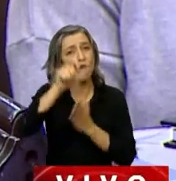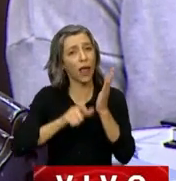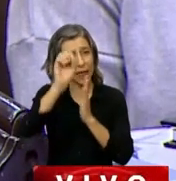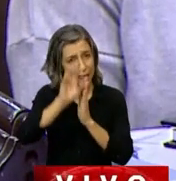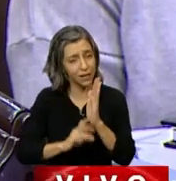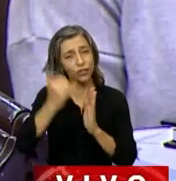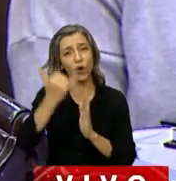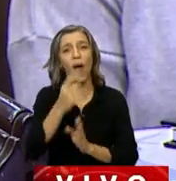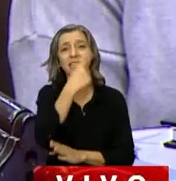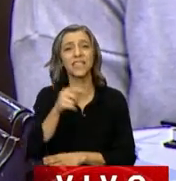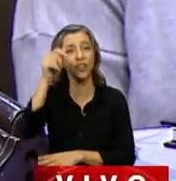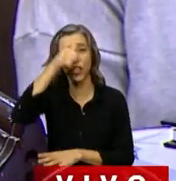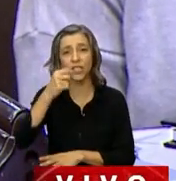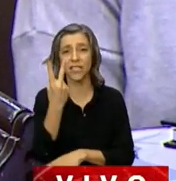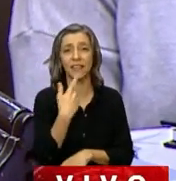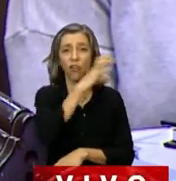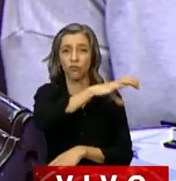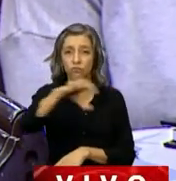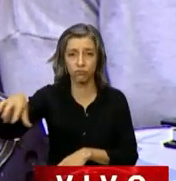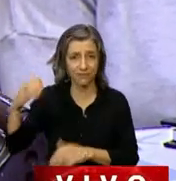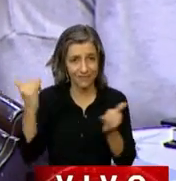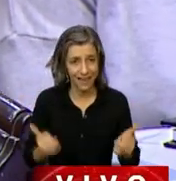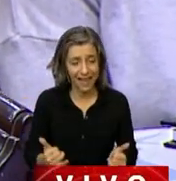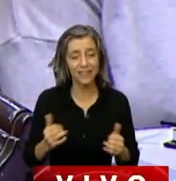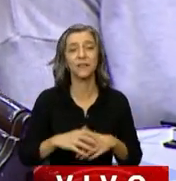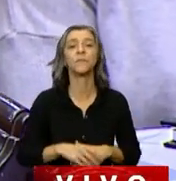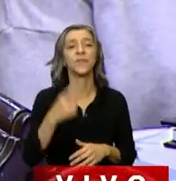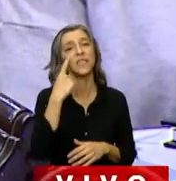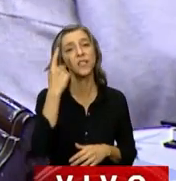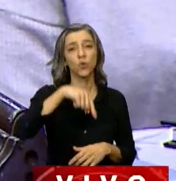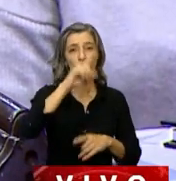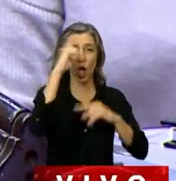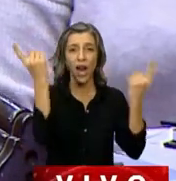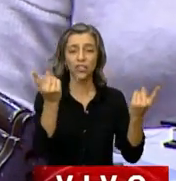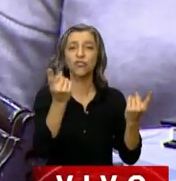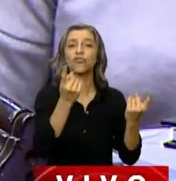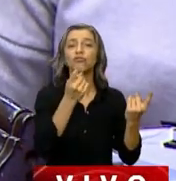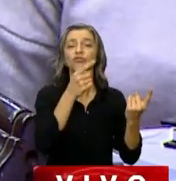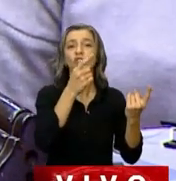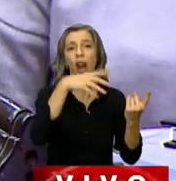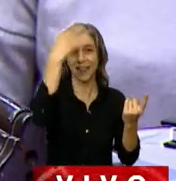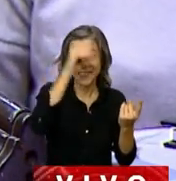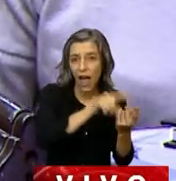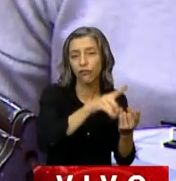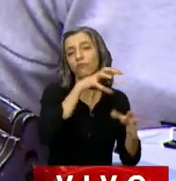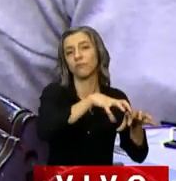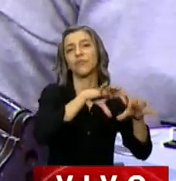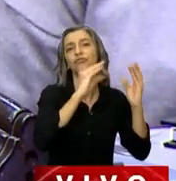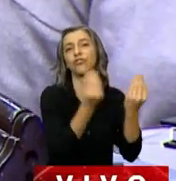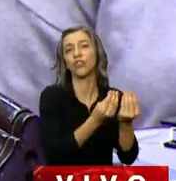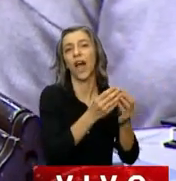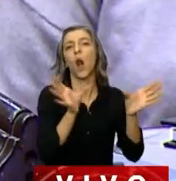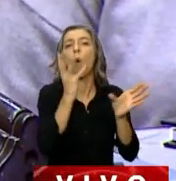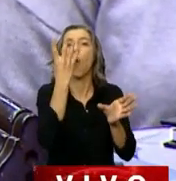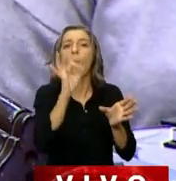y 162 espacios culturales. En el Instituto Nacional del Teatro tenemos 40 grupos